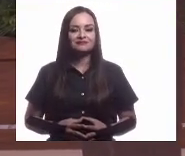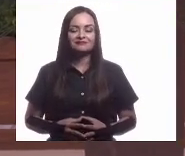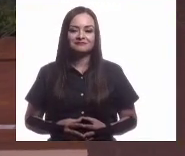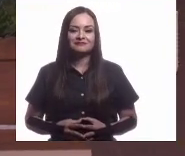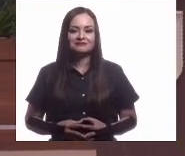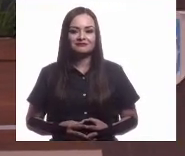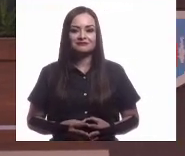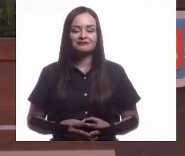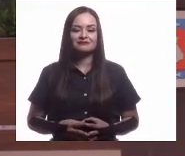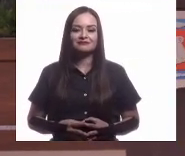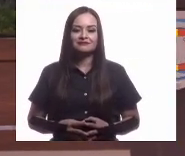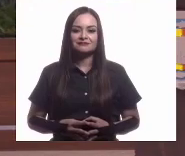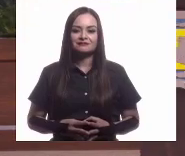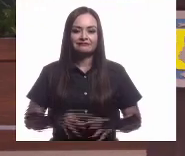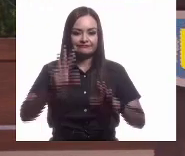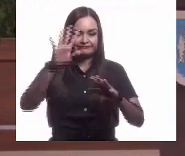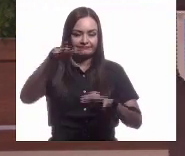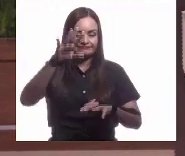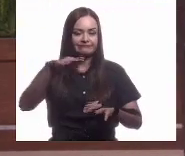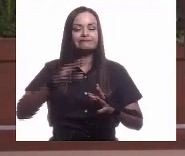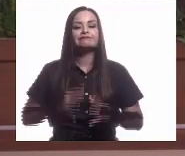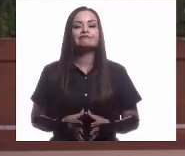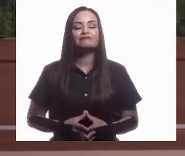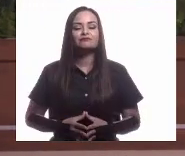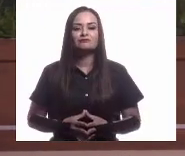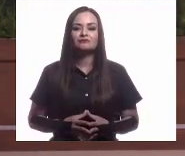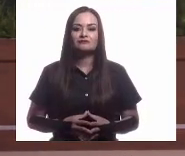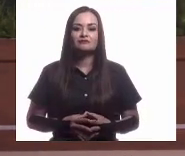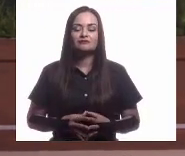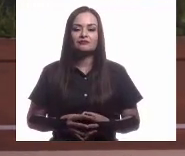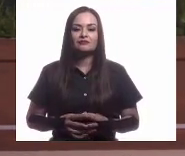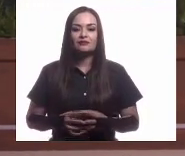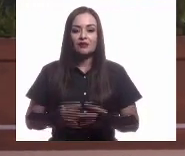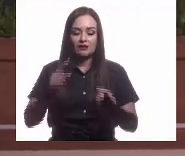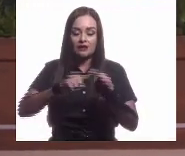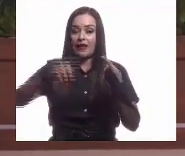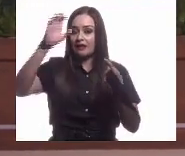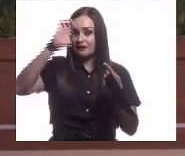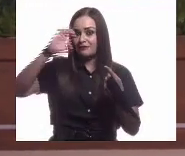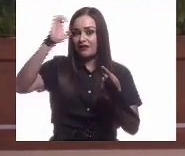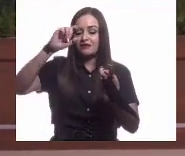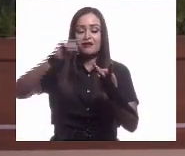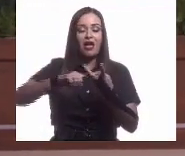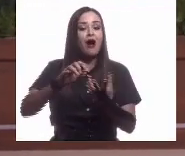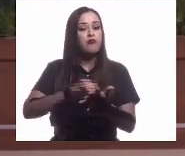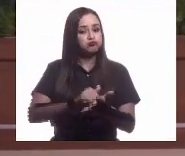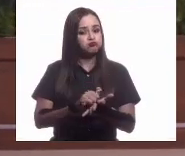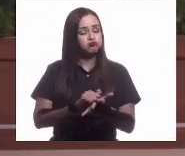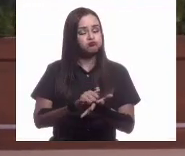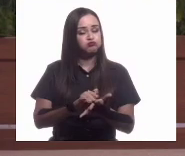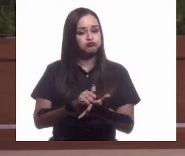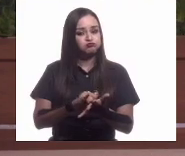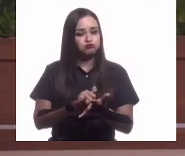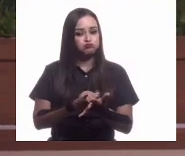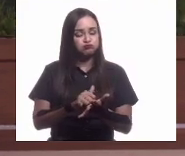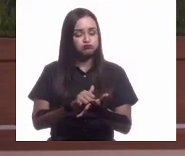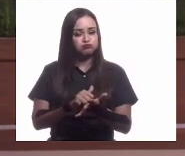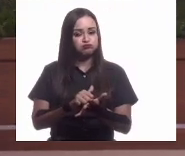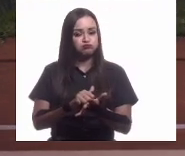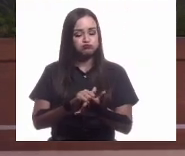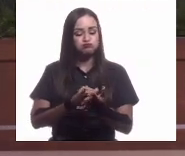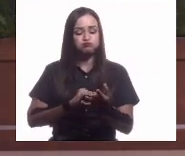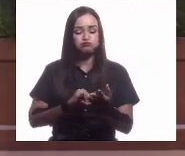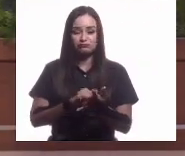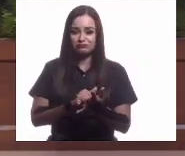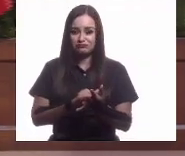Pero, a ver, además de la experiencia y los kilos que algunos ganamos, a los que no han